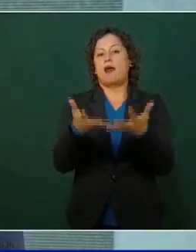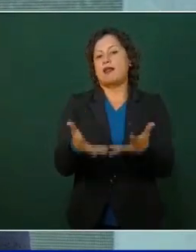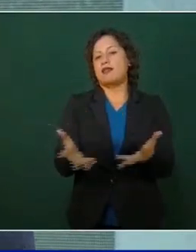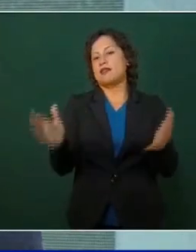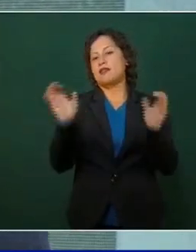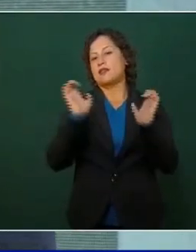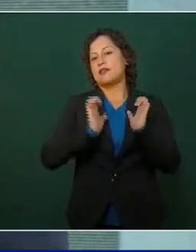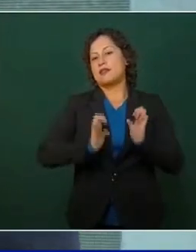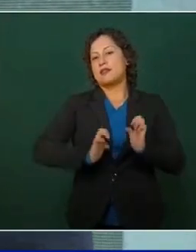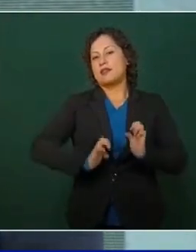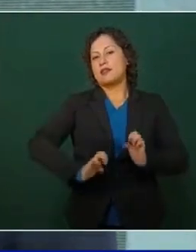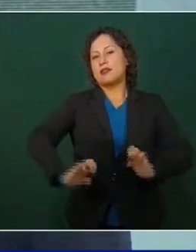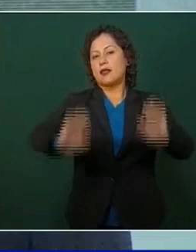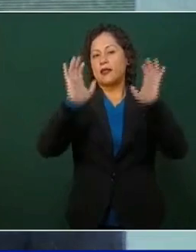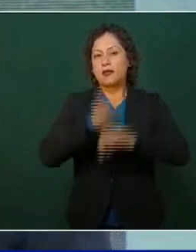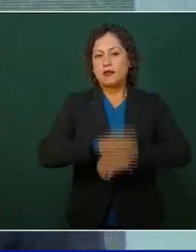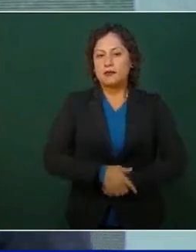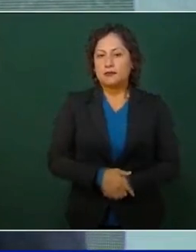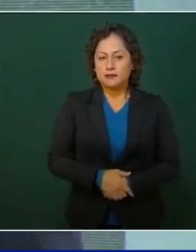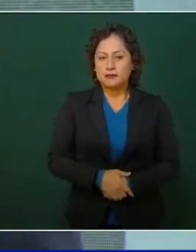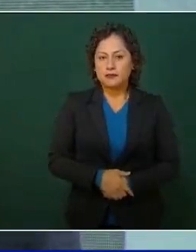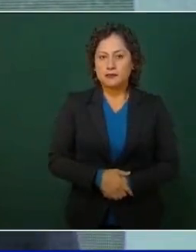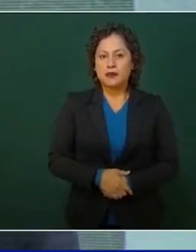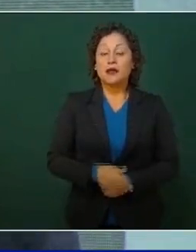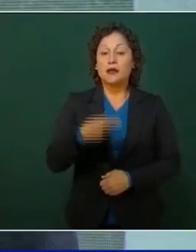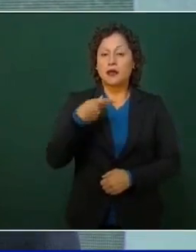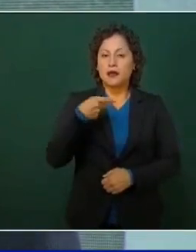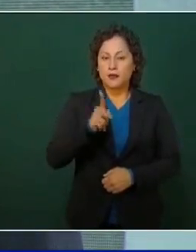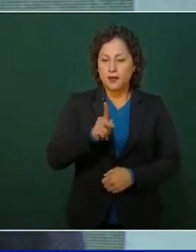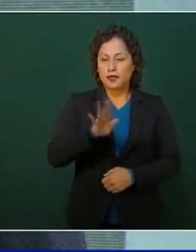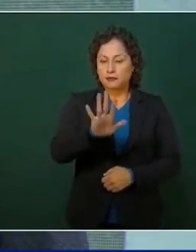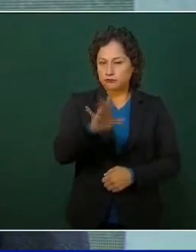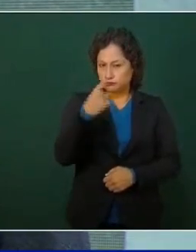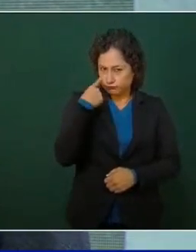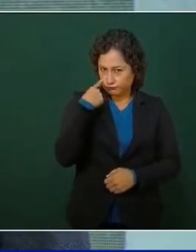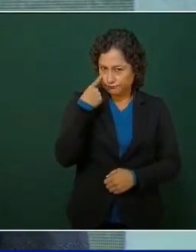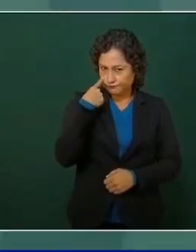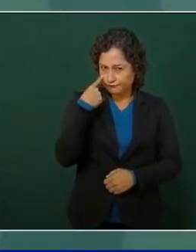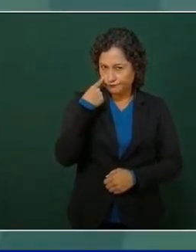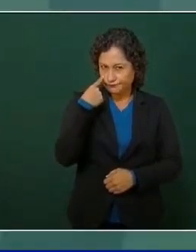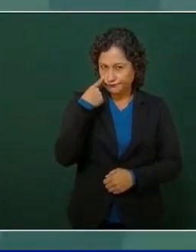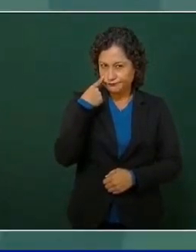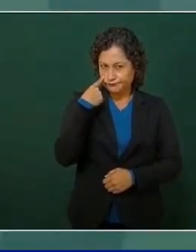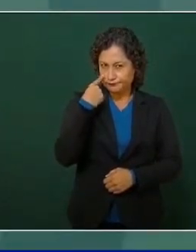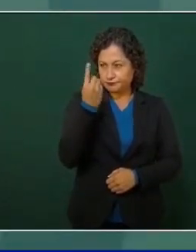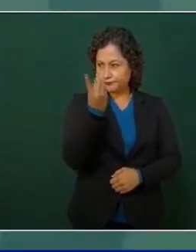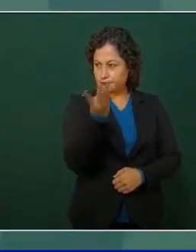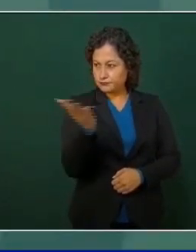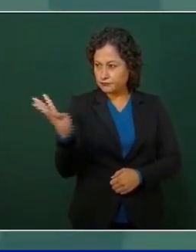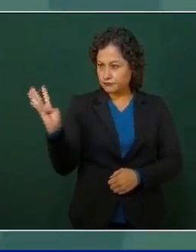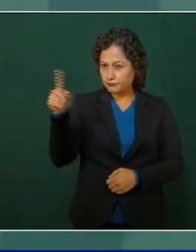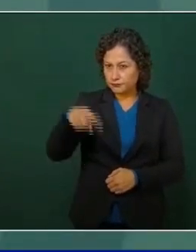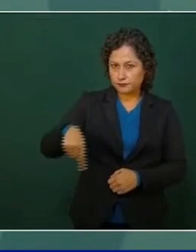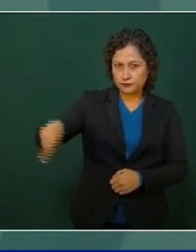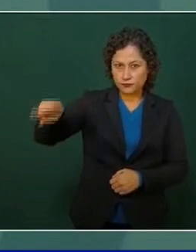pero no son nada, fíjense, el nivel de